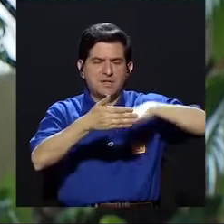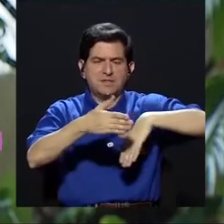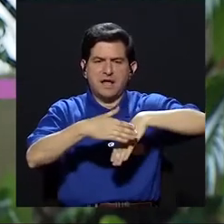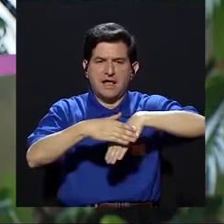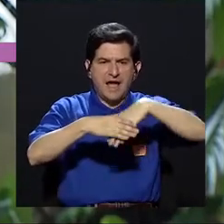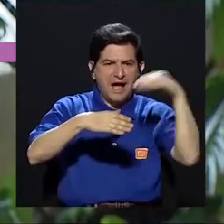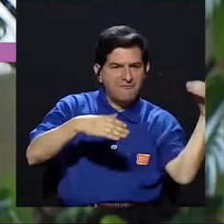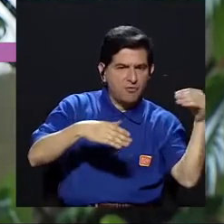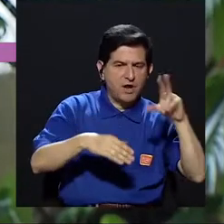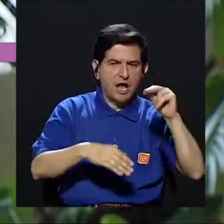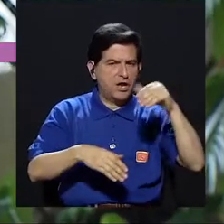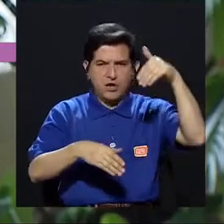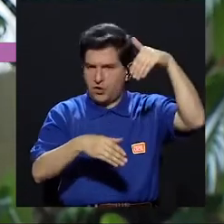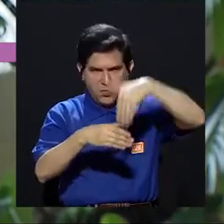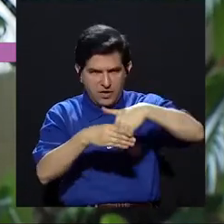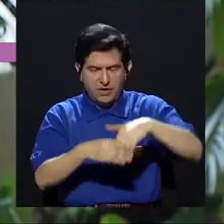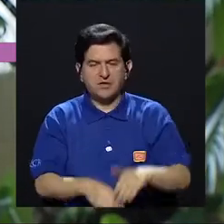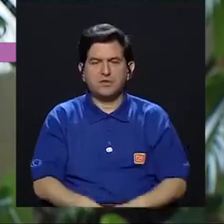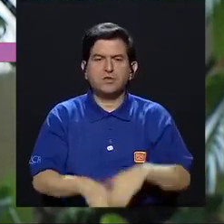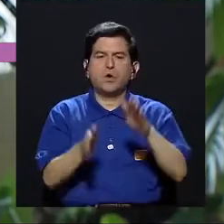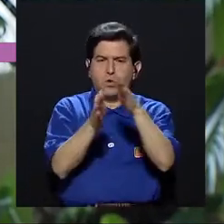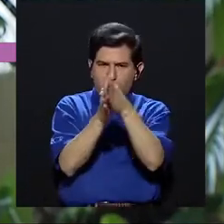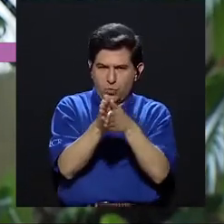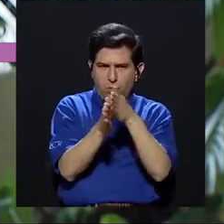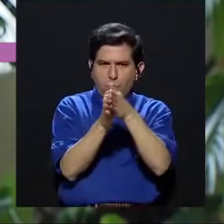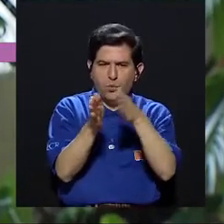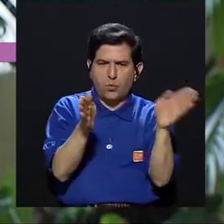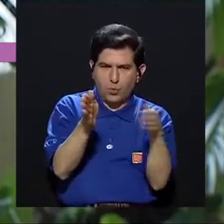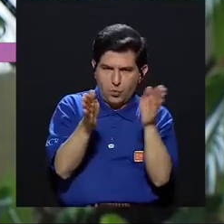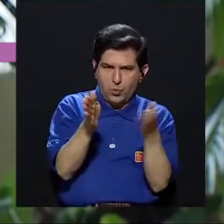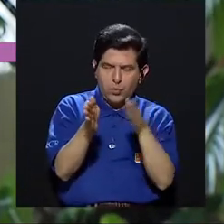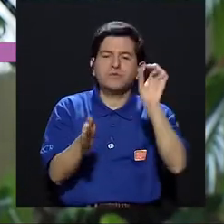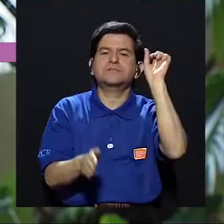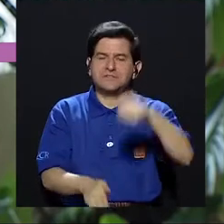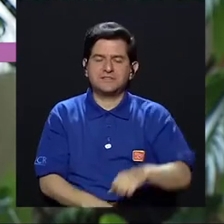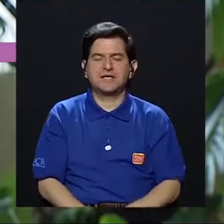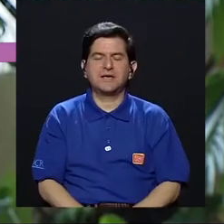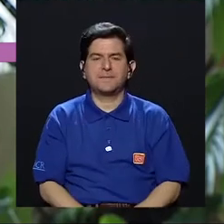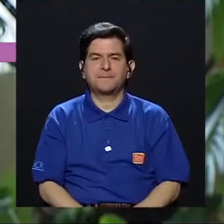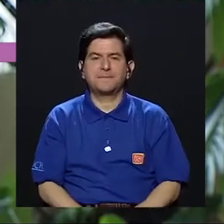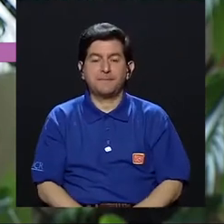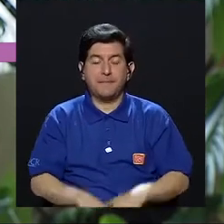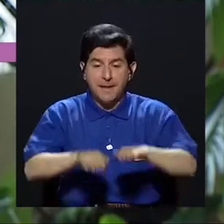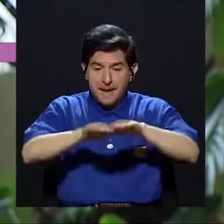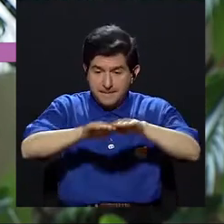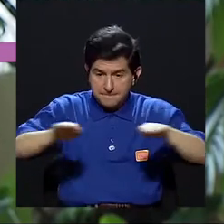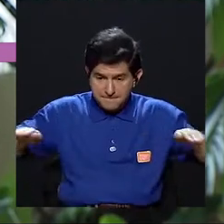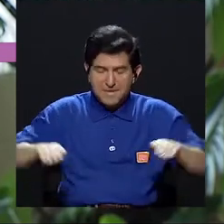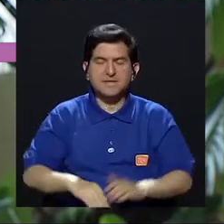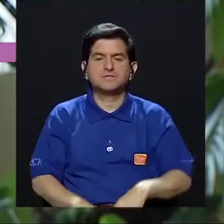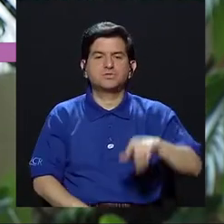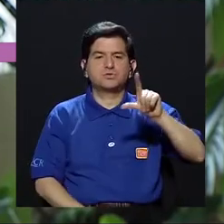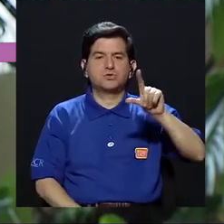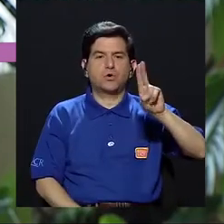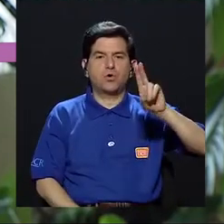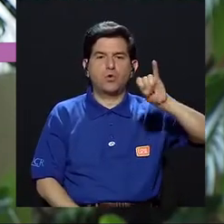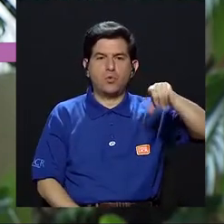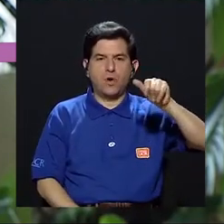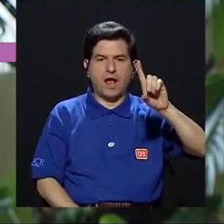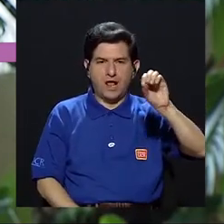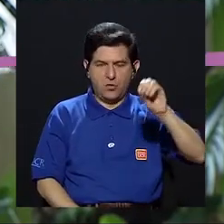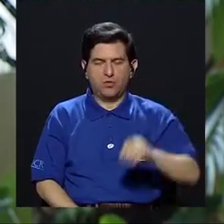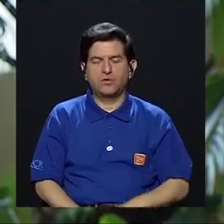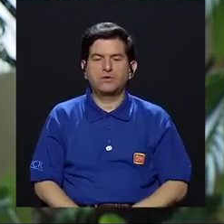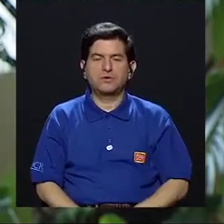fuera, no por dentro, si va repellada por dentro. El piso es un piso lujado,